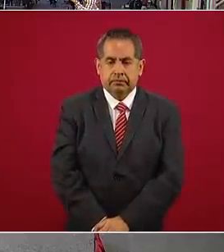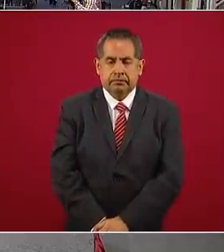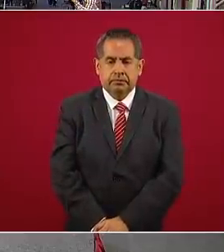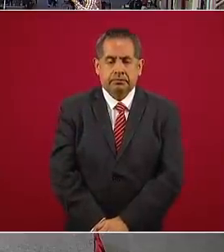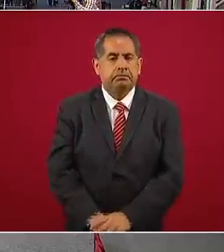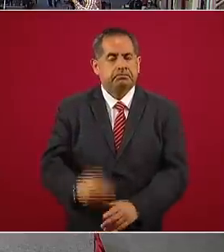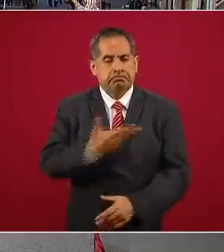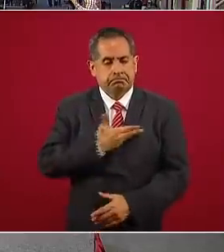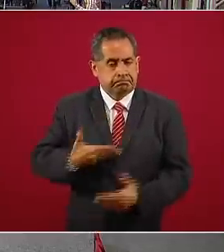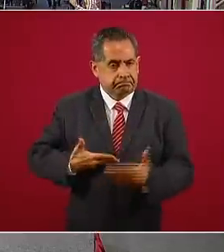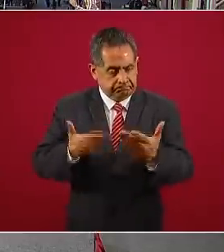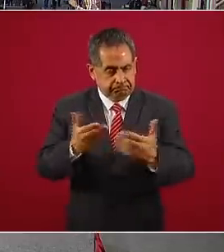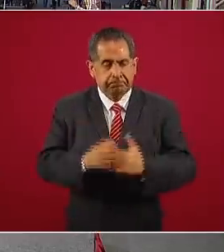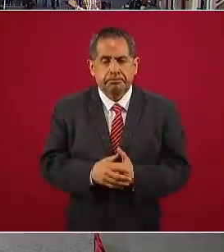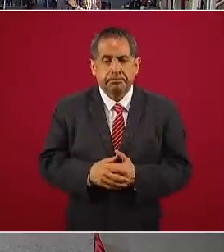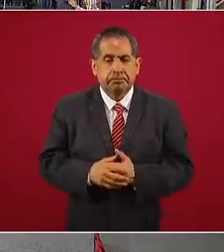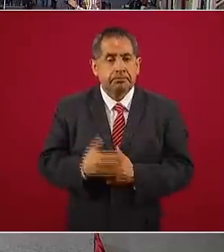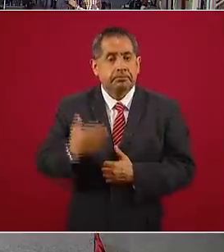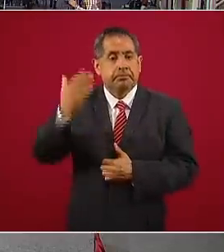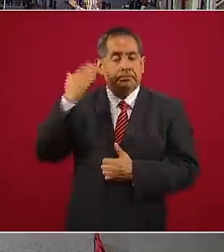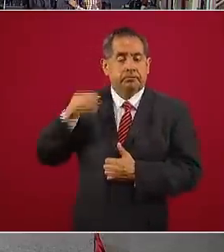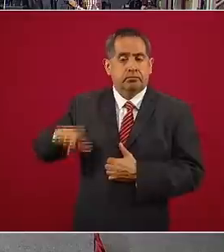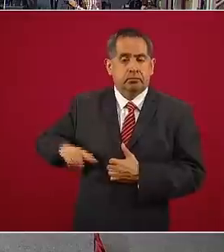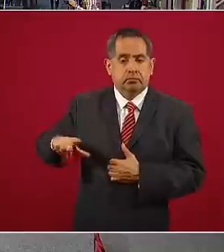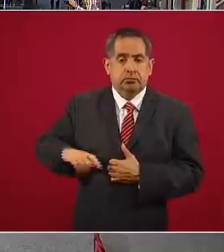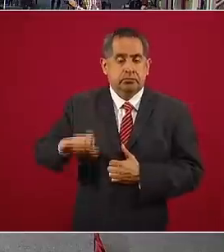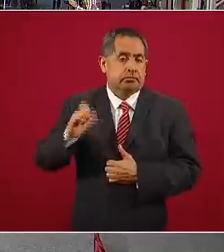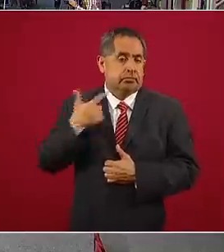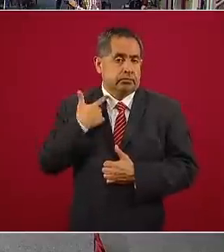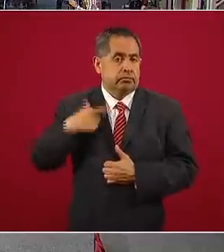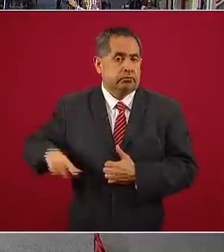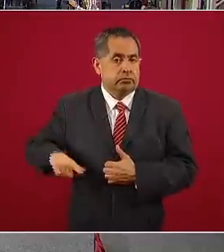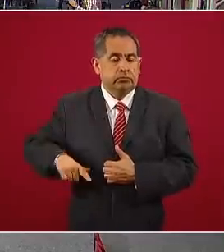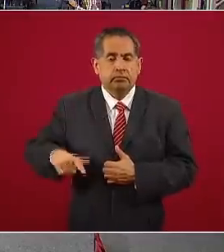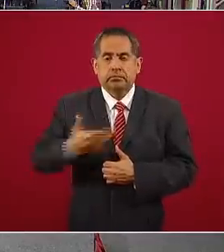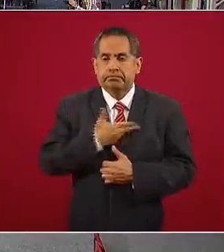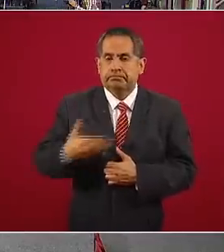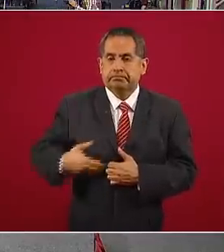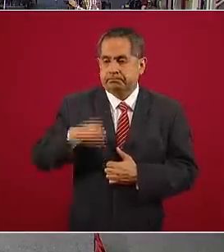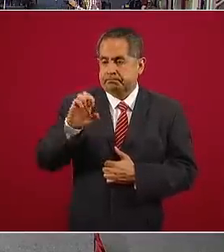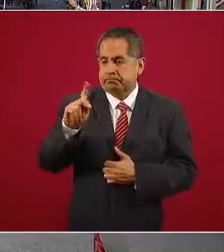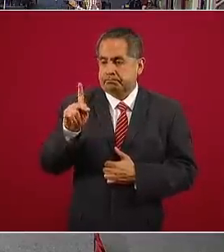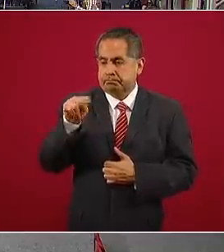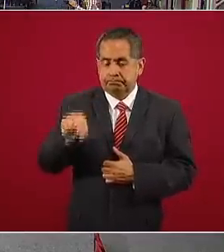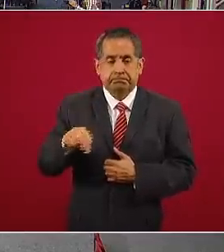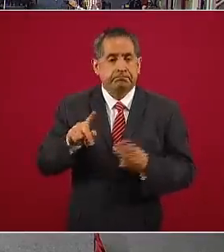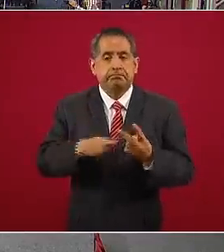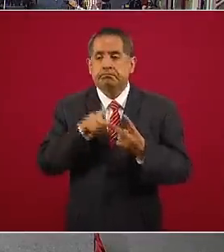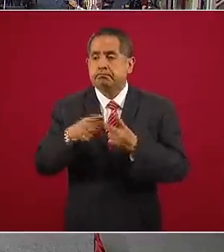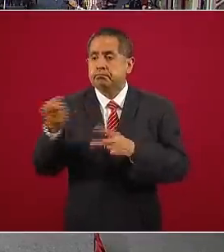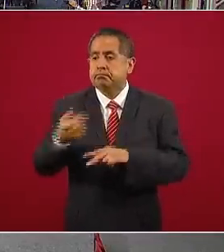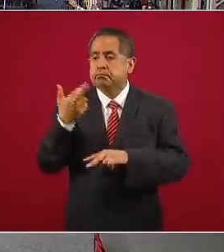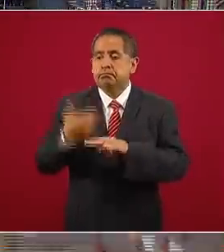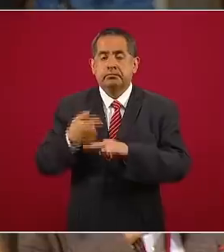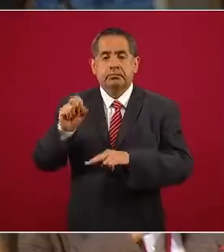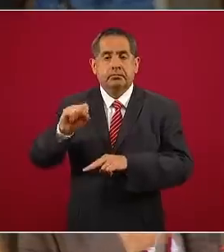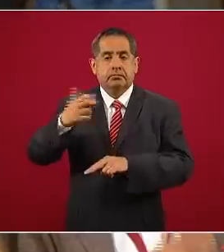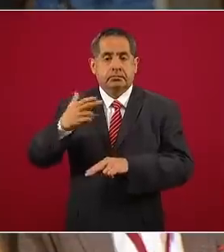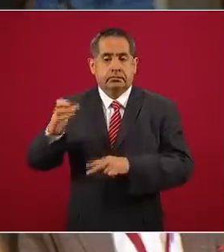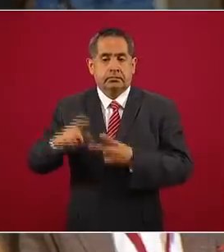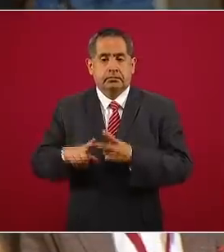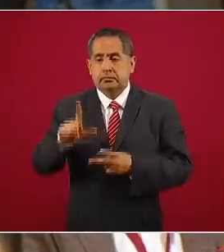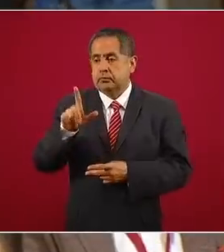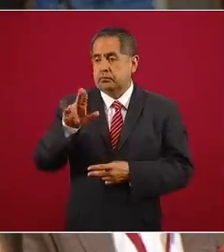presidente durante el gobierno de enrique peña nieto y siendo secretario de hacienda luís videgaray